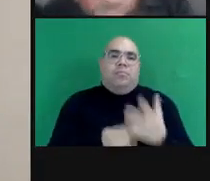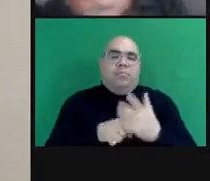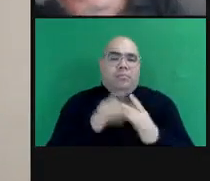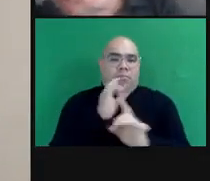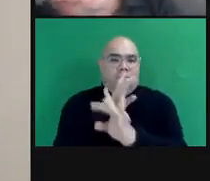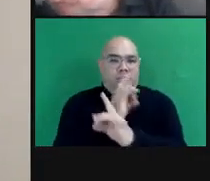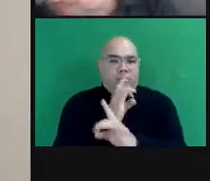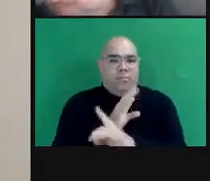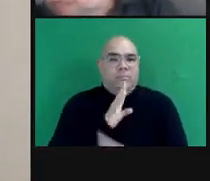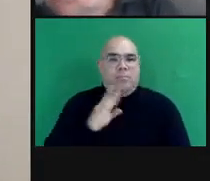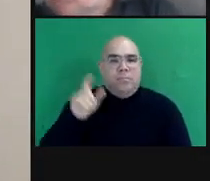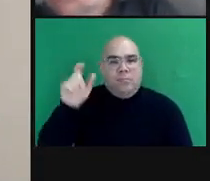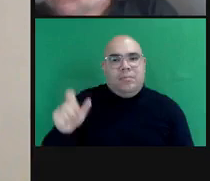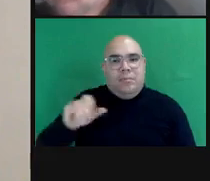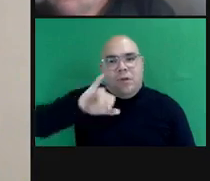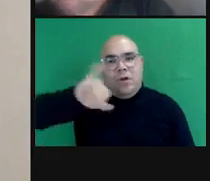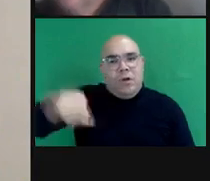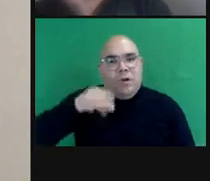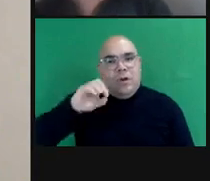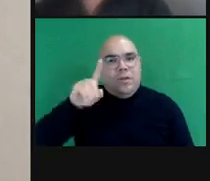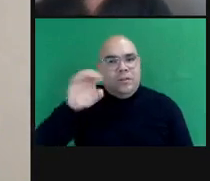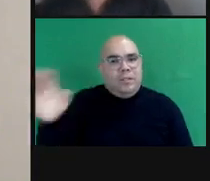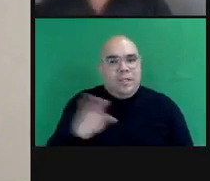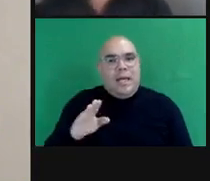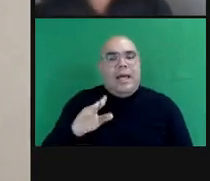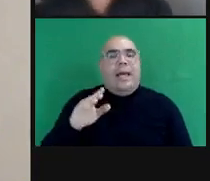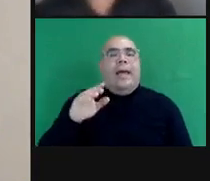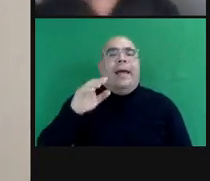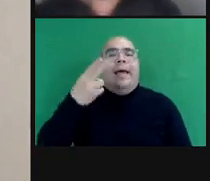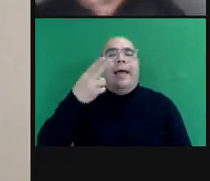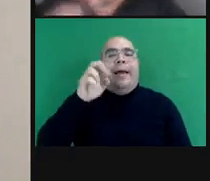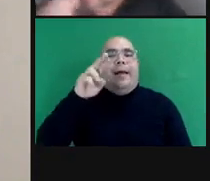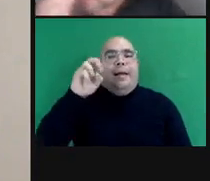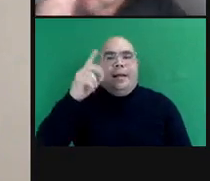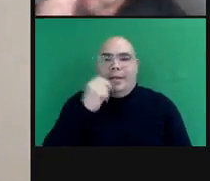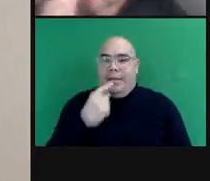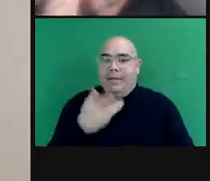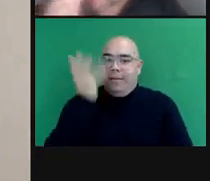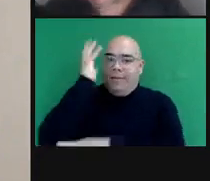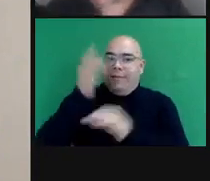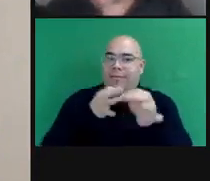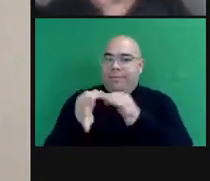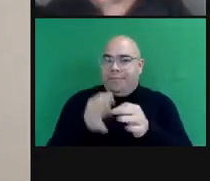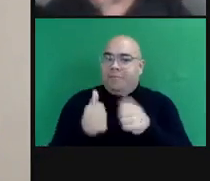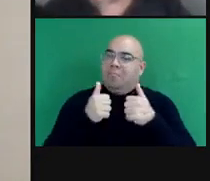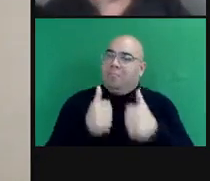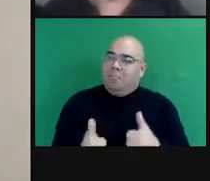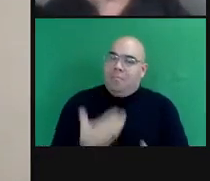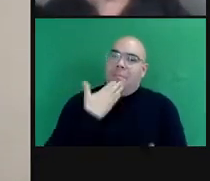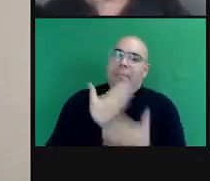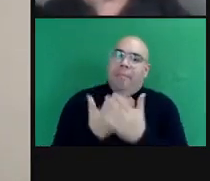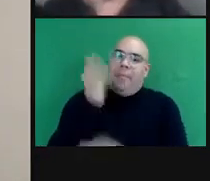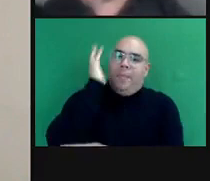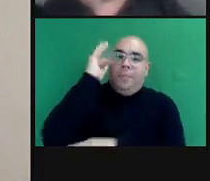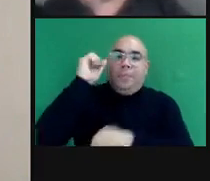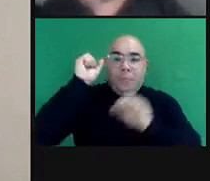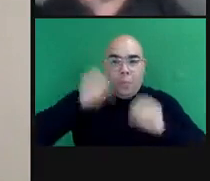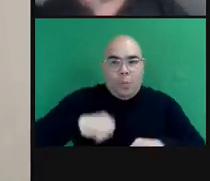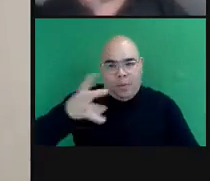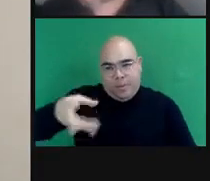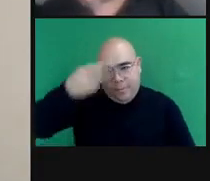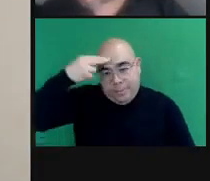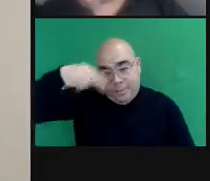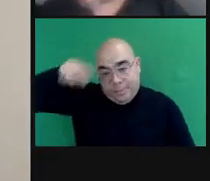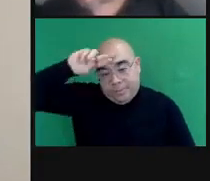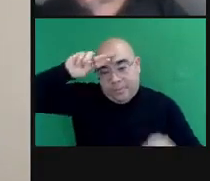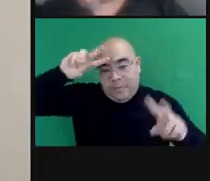de José Hernando Torres Flechas. Él dice, excelente presentación, José Julián. ¿Se podría interpretar que